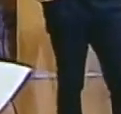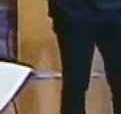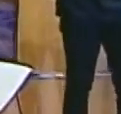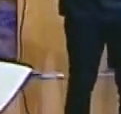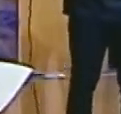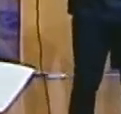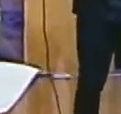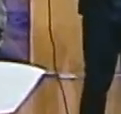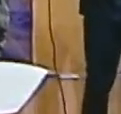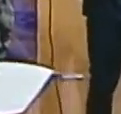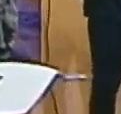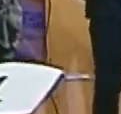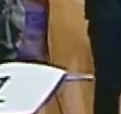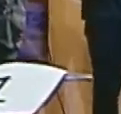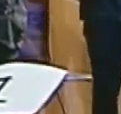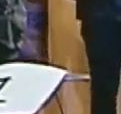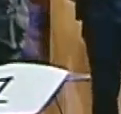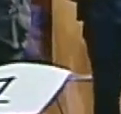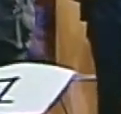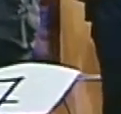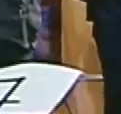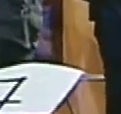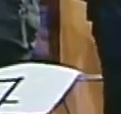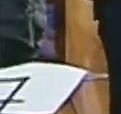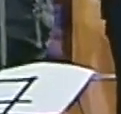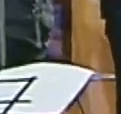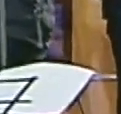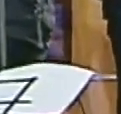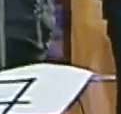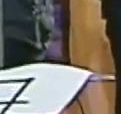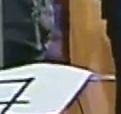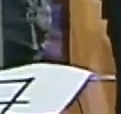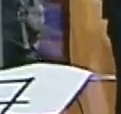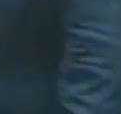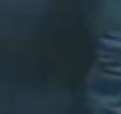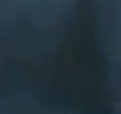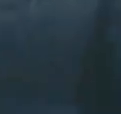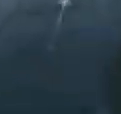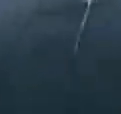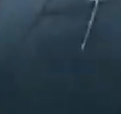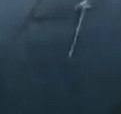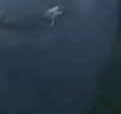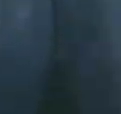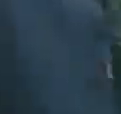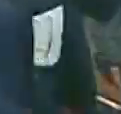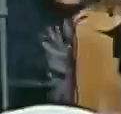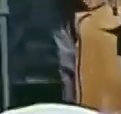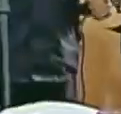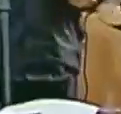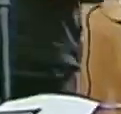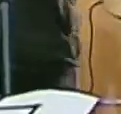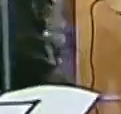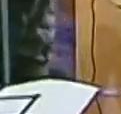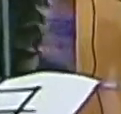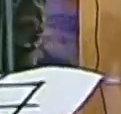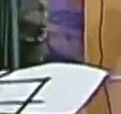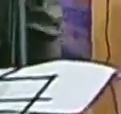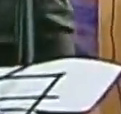financiera. Solución monetaria, el petro, la criptomoneda. ¡Venga, el petro y la criptomoneda,